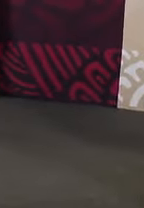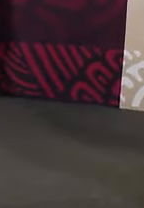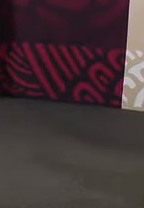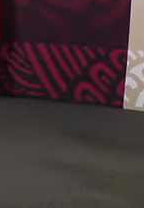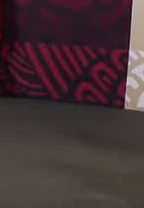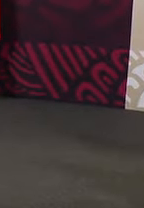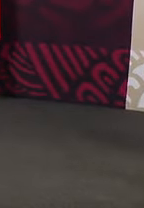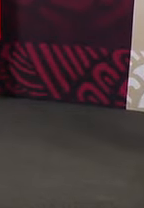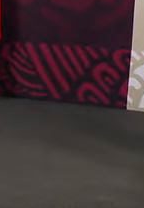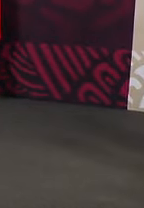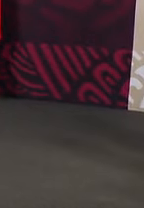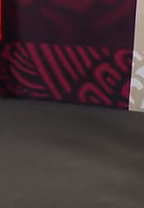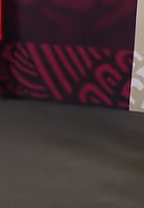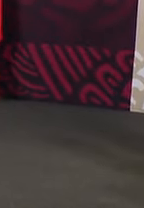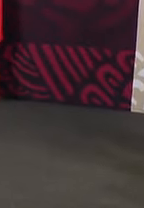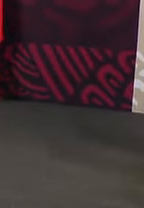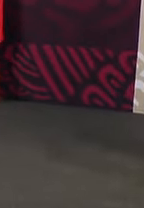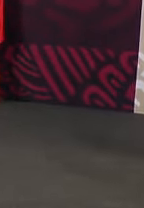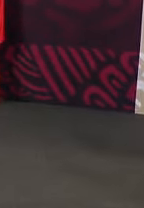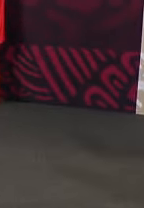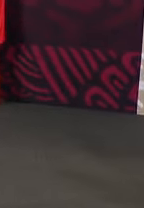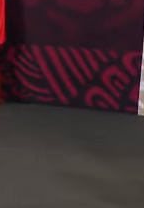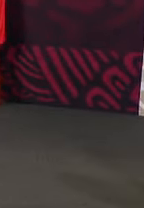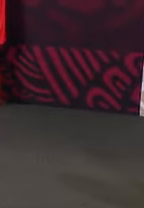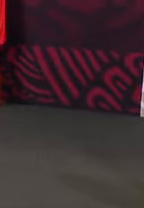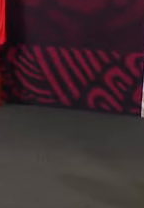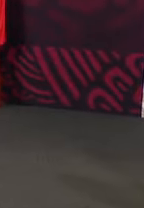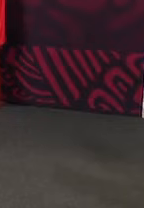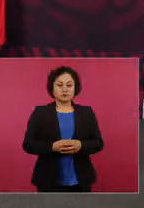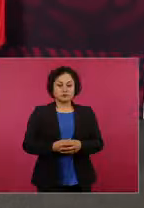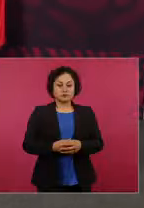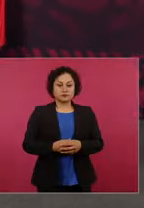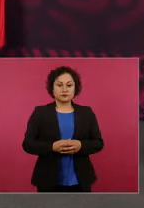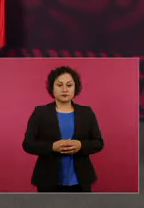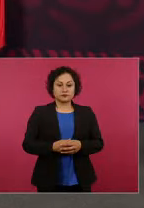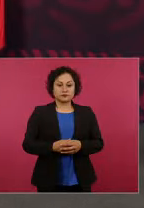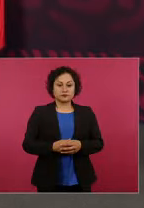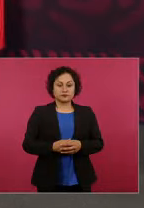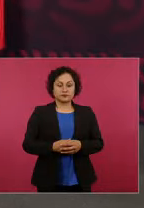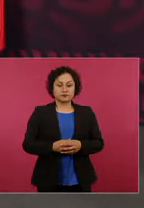Bueno, pues como todos los miércoles,